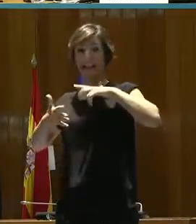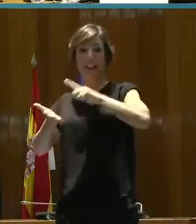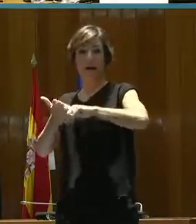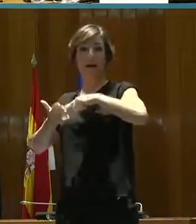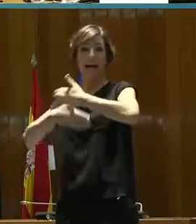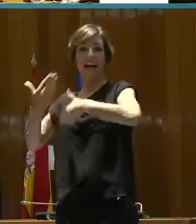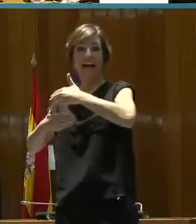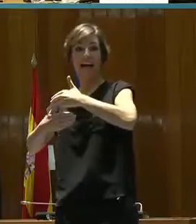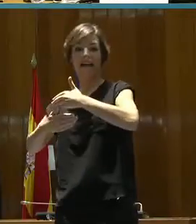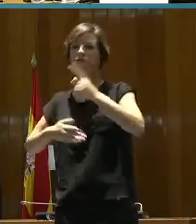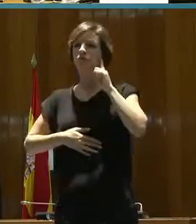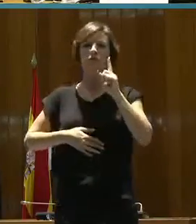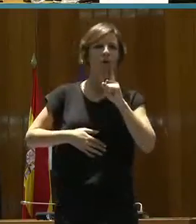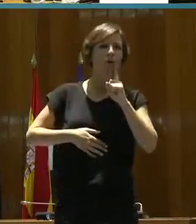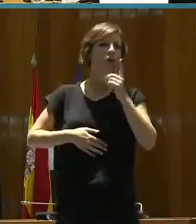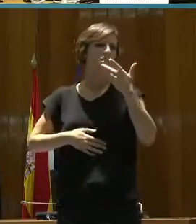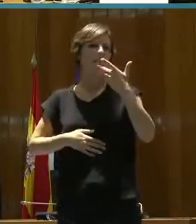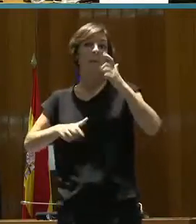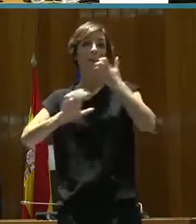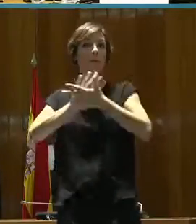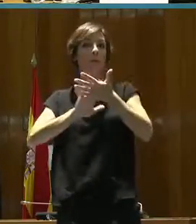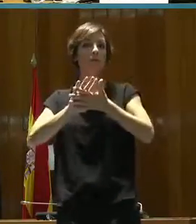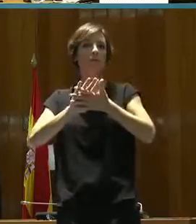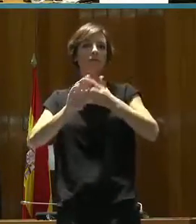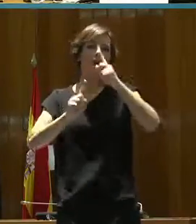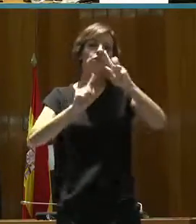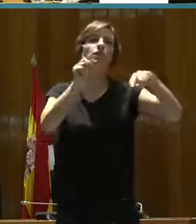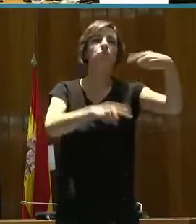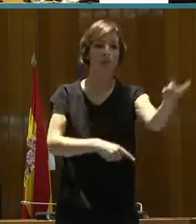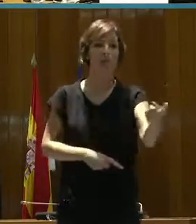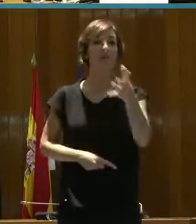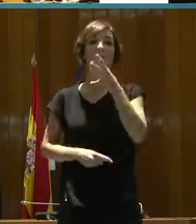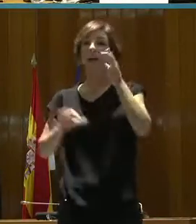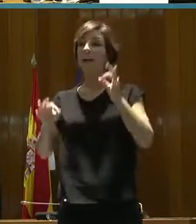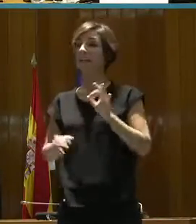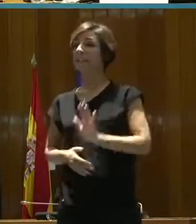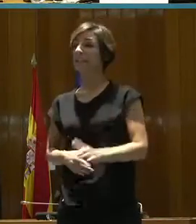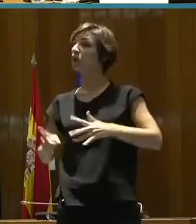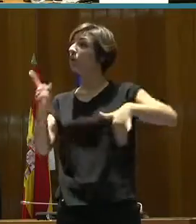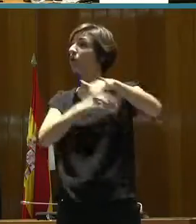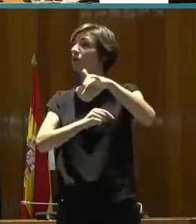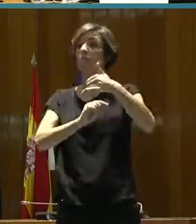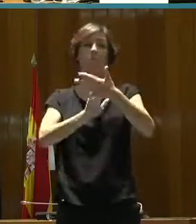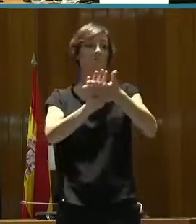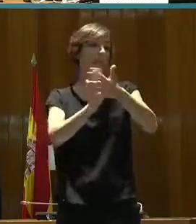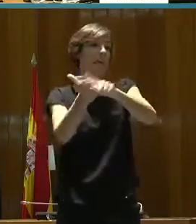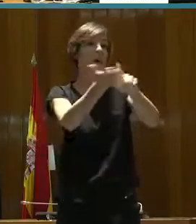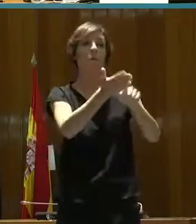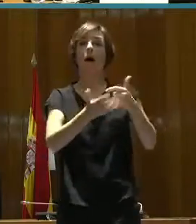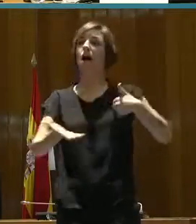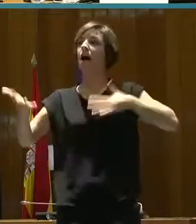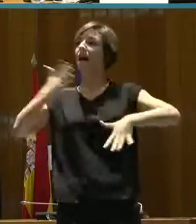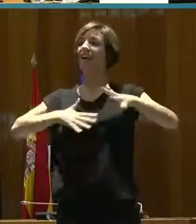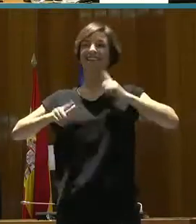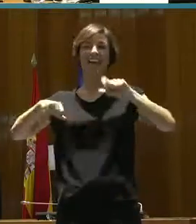un niño o una niña aprende de manera automática e inconsciente la lengua de su entorno inmediato. Ese escenario